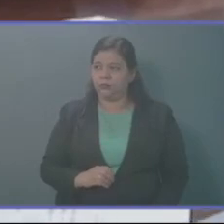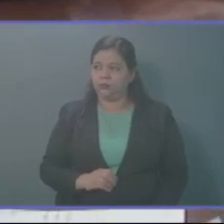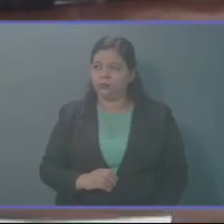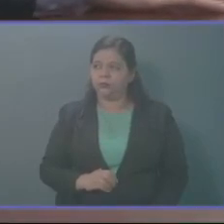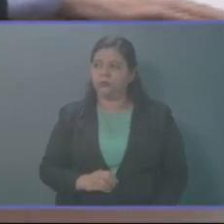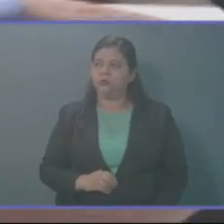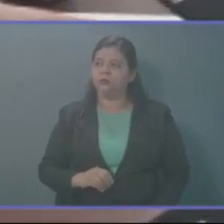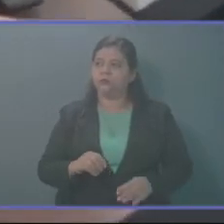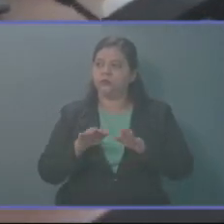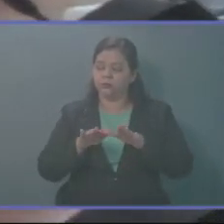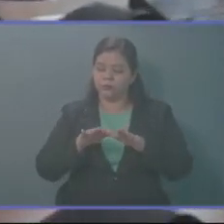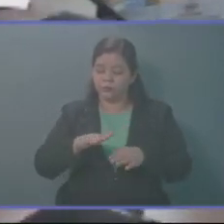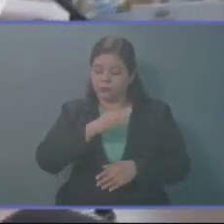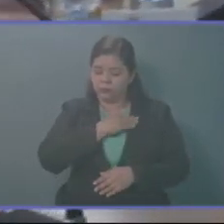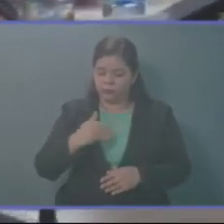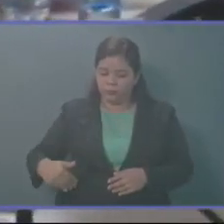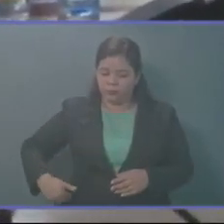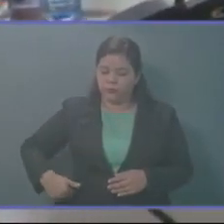Gracias, presidente.